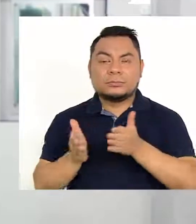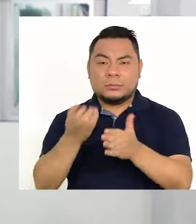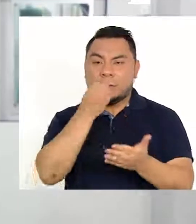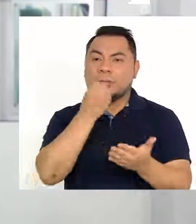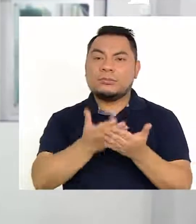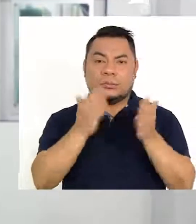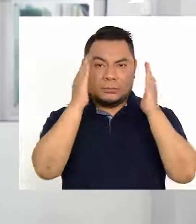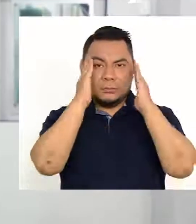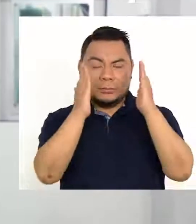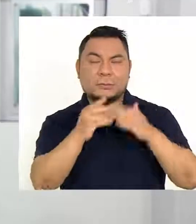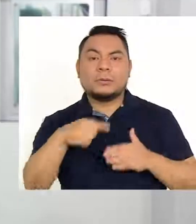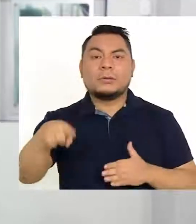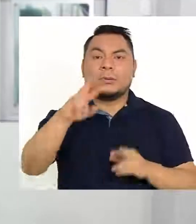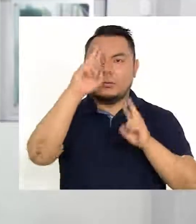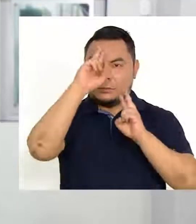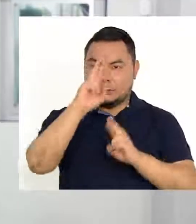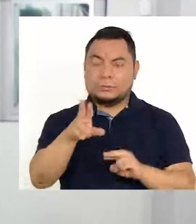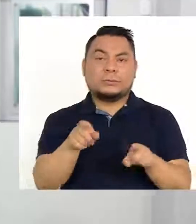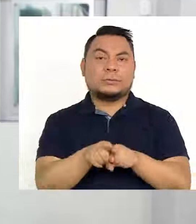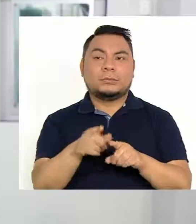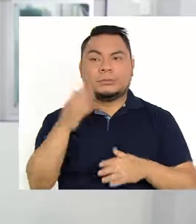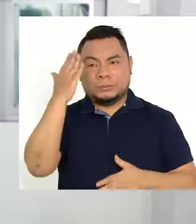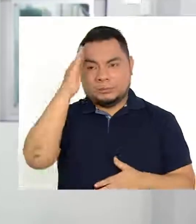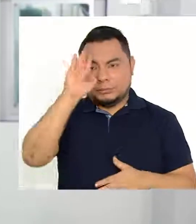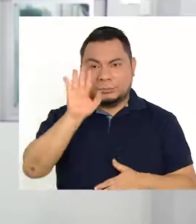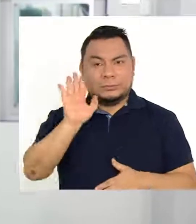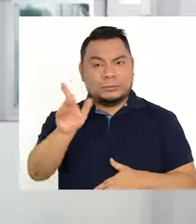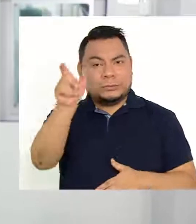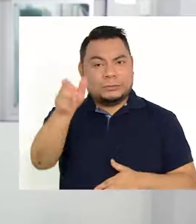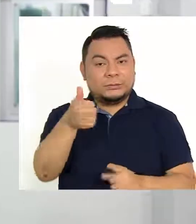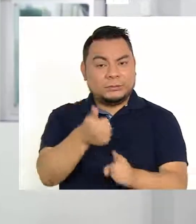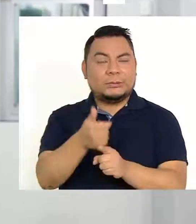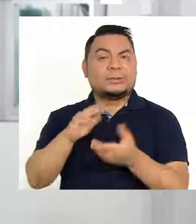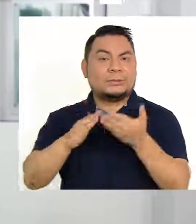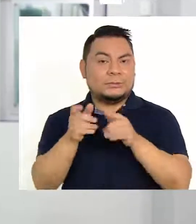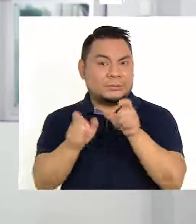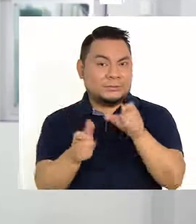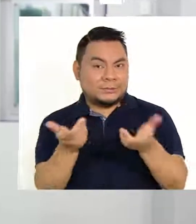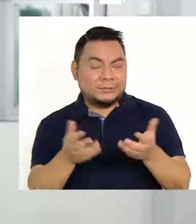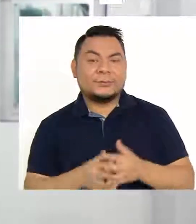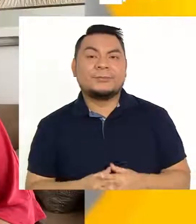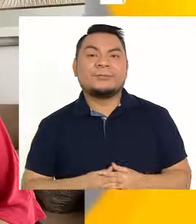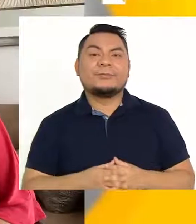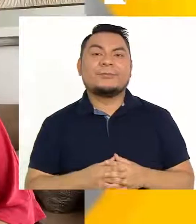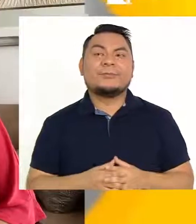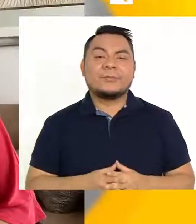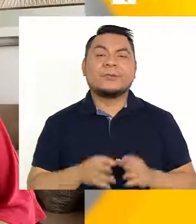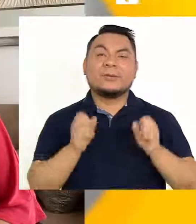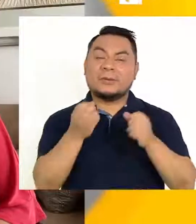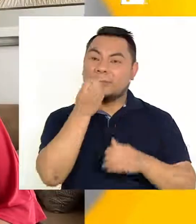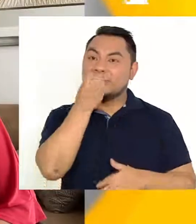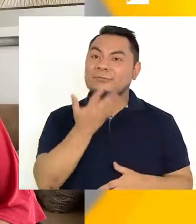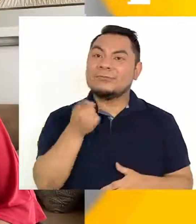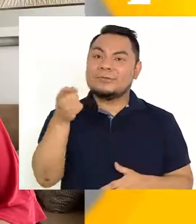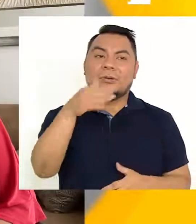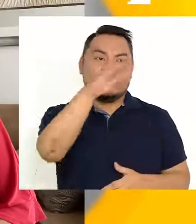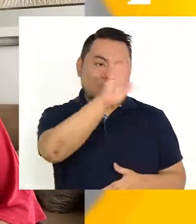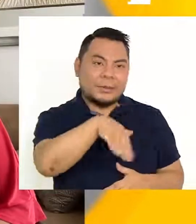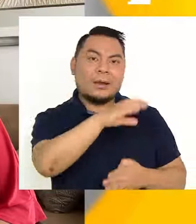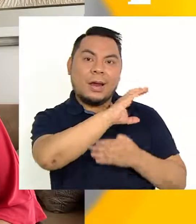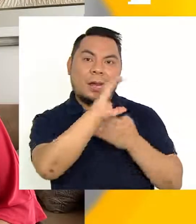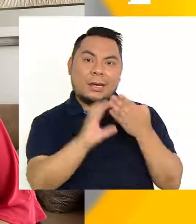que generen una buena atención con el respeto y consideración que se merece este público. Qué bueno que hayan